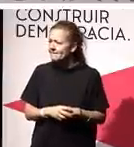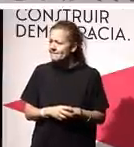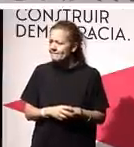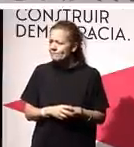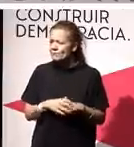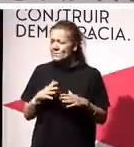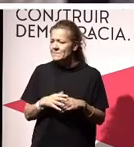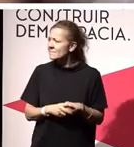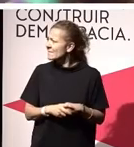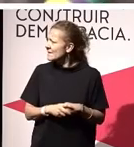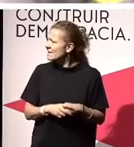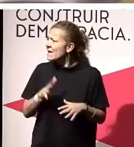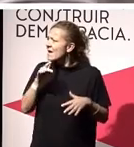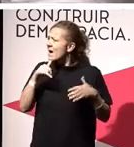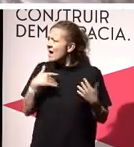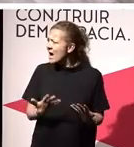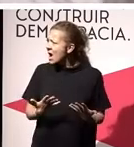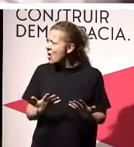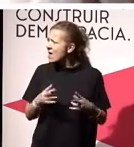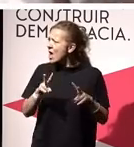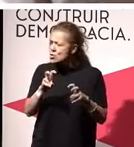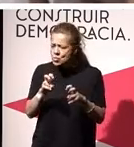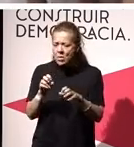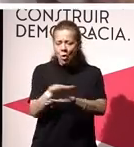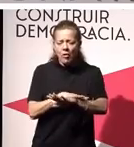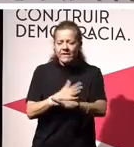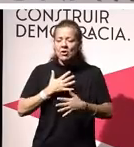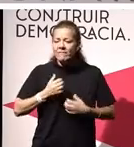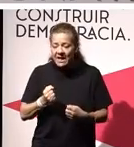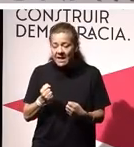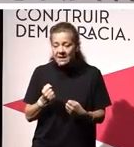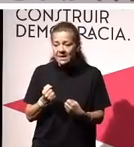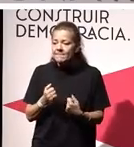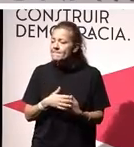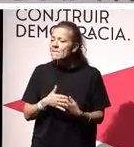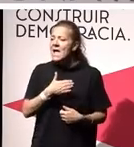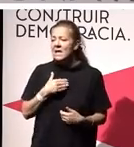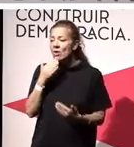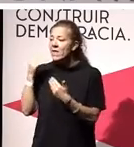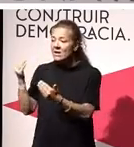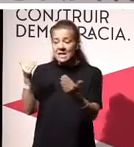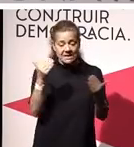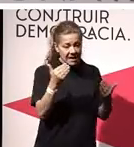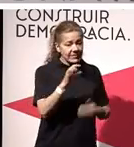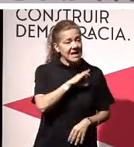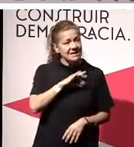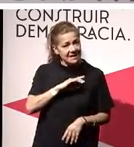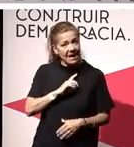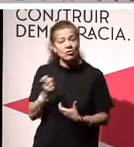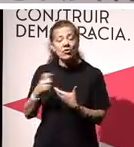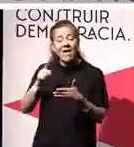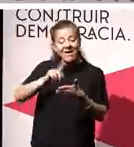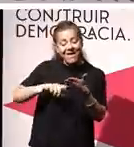lado de los bancos. Ahora tienen un Gobierno valiente que se pone de su lado. Quiero darle las gracias al sindicato de